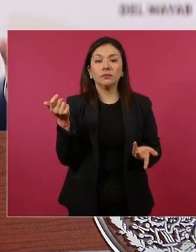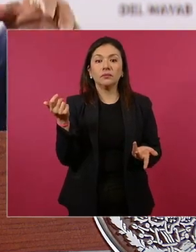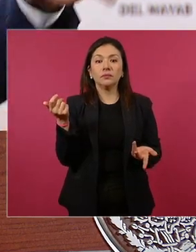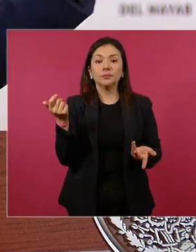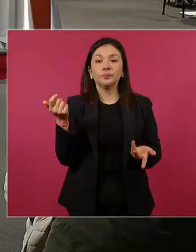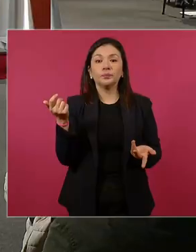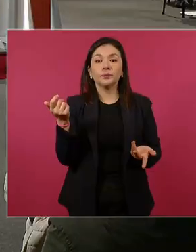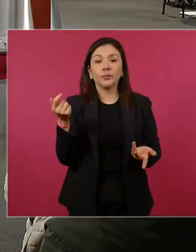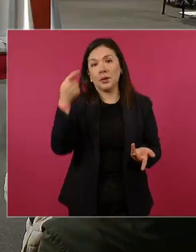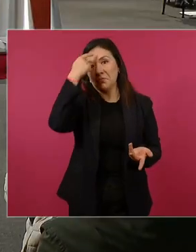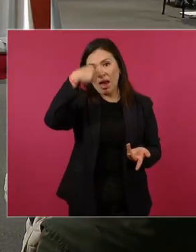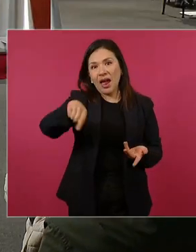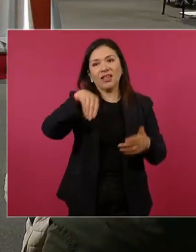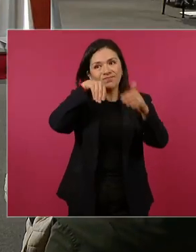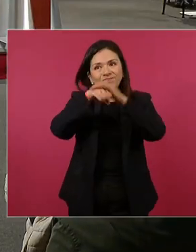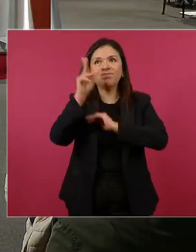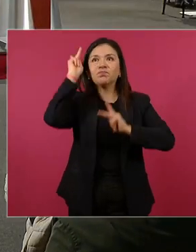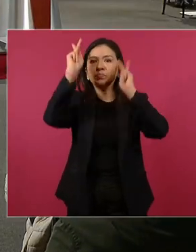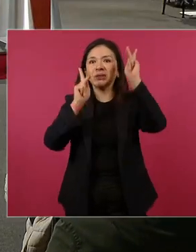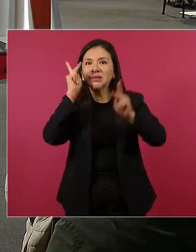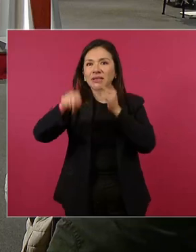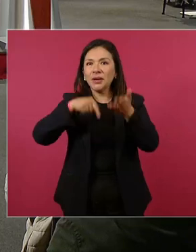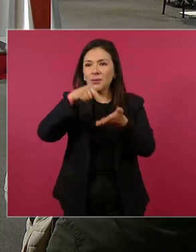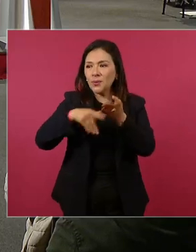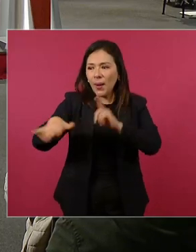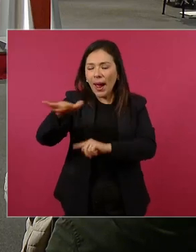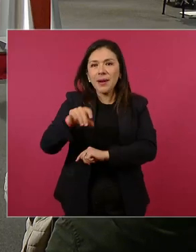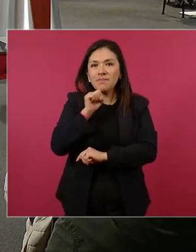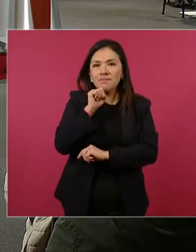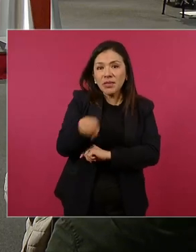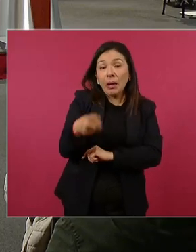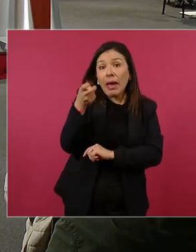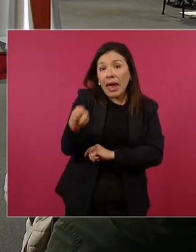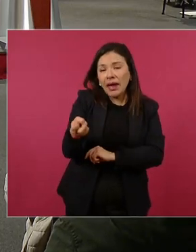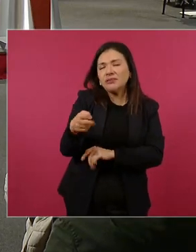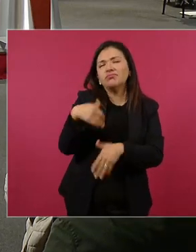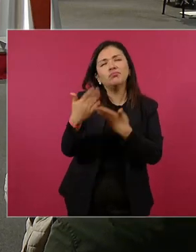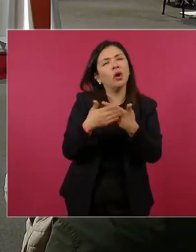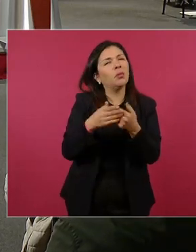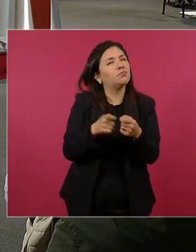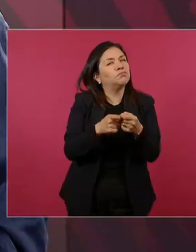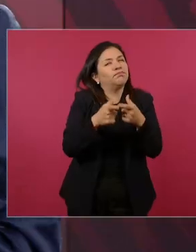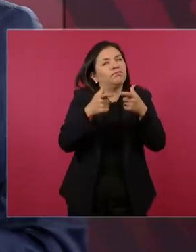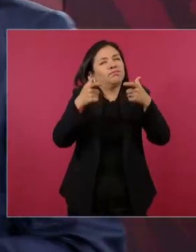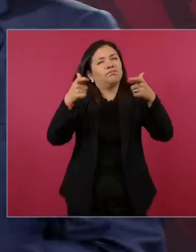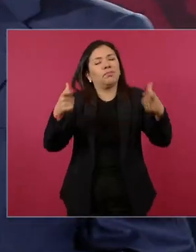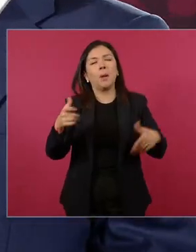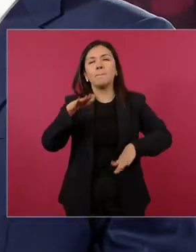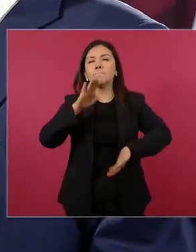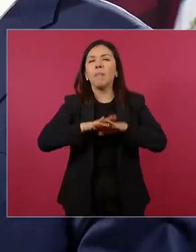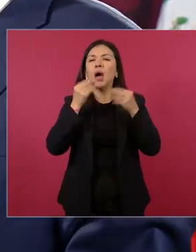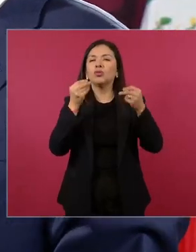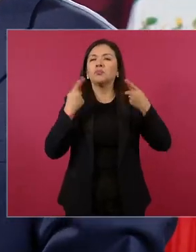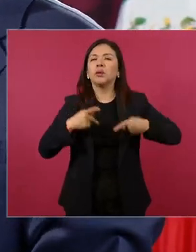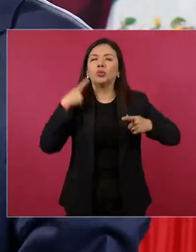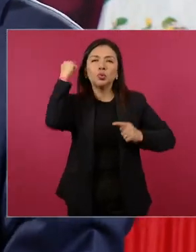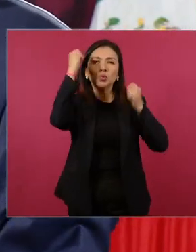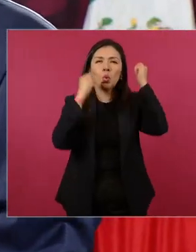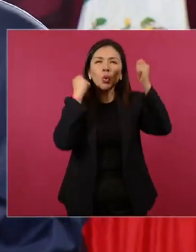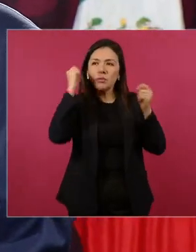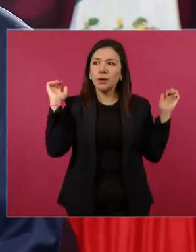para visitar las zonas. Entonces va a crecer mucho la afluencia